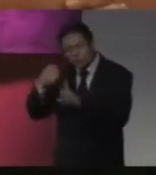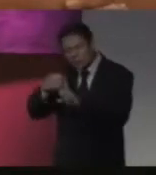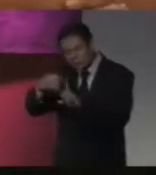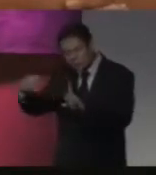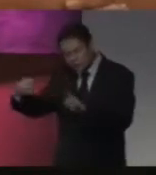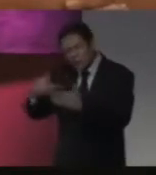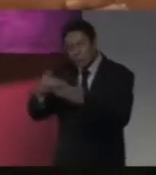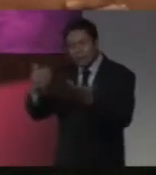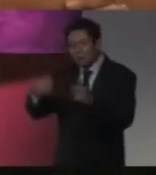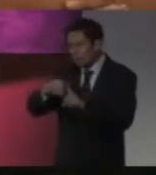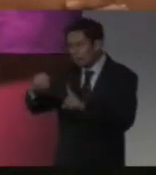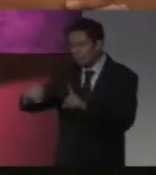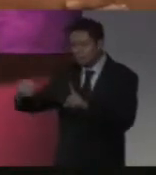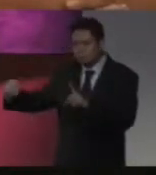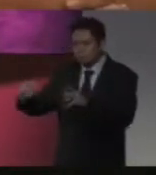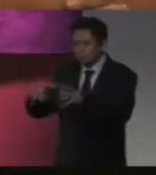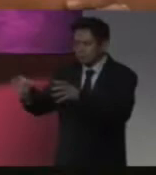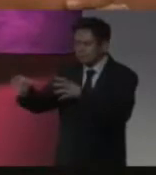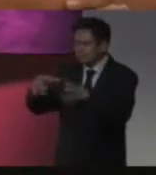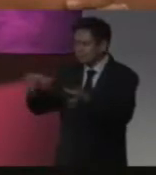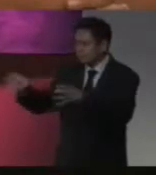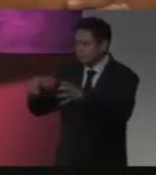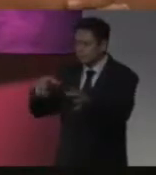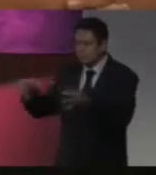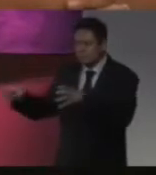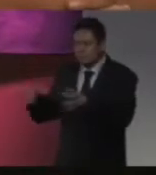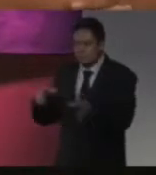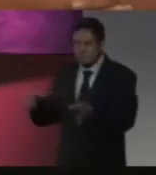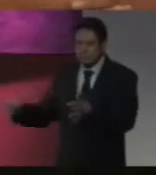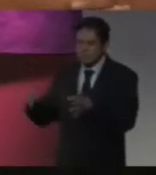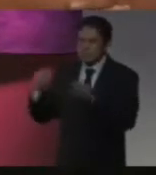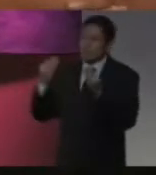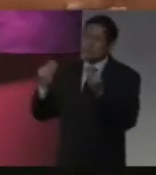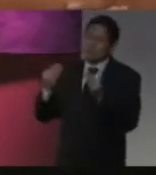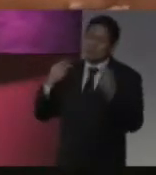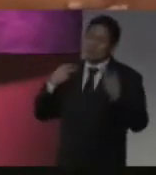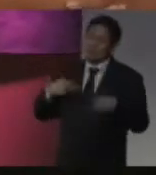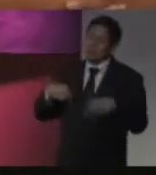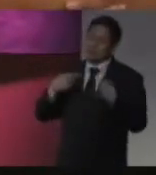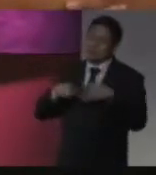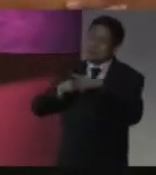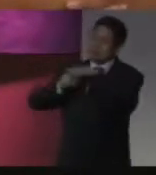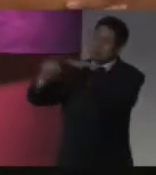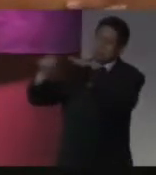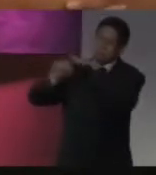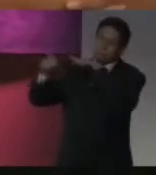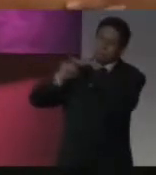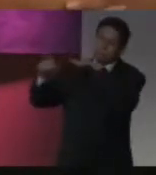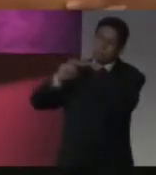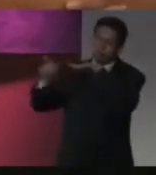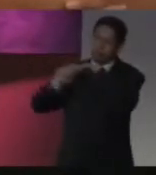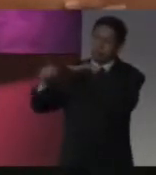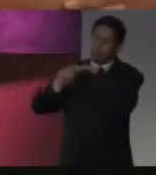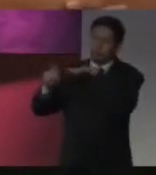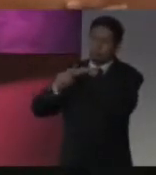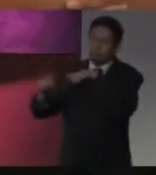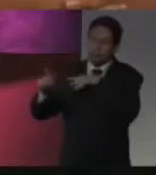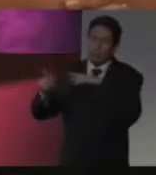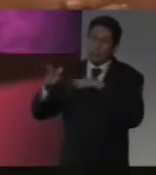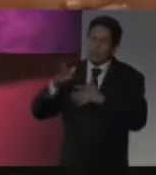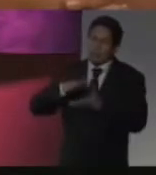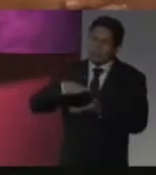muy fuerte, ¿sí?, y ha habido un proceso de migración muy grande, sobre todo